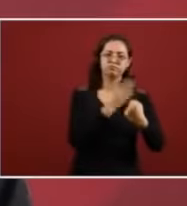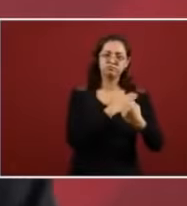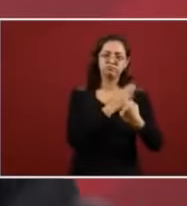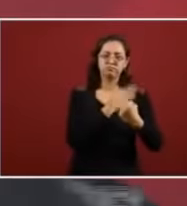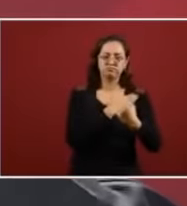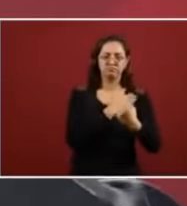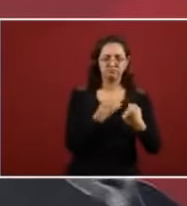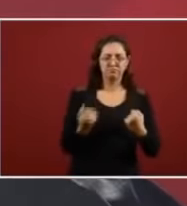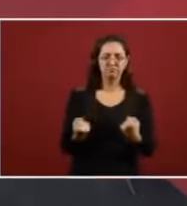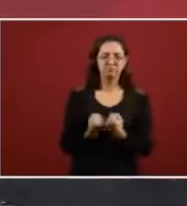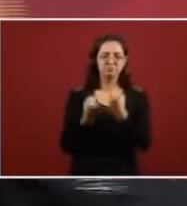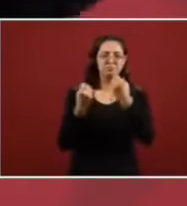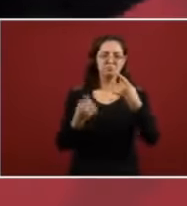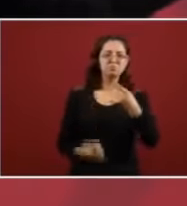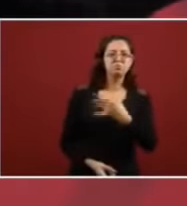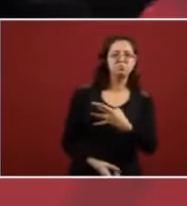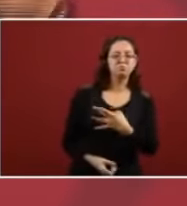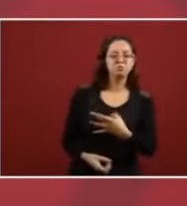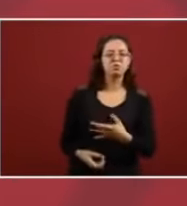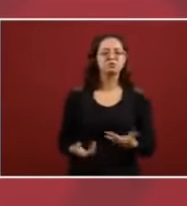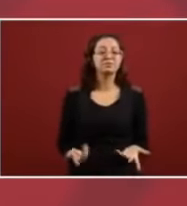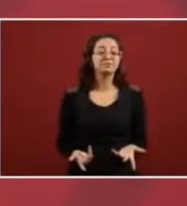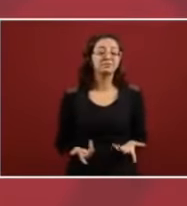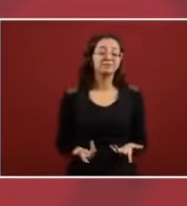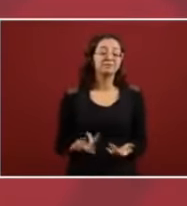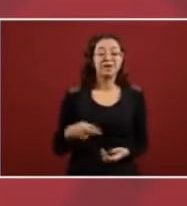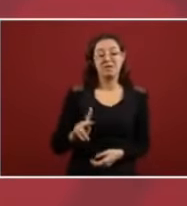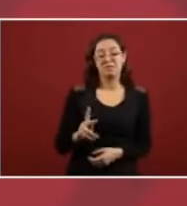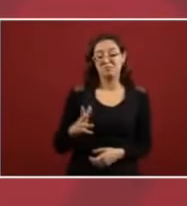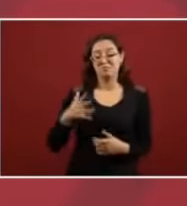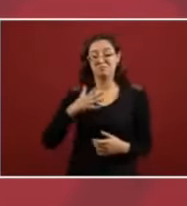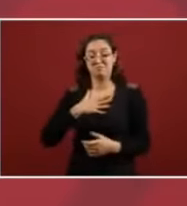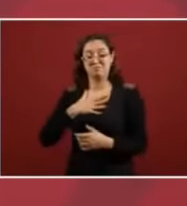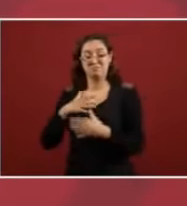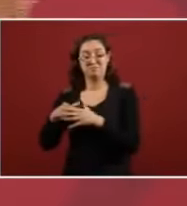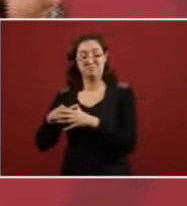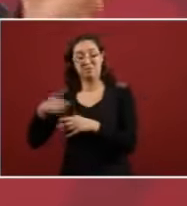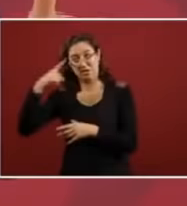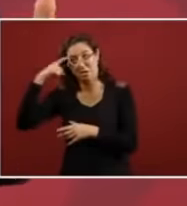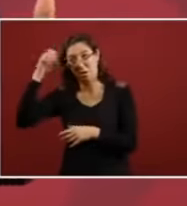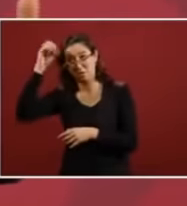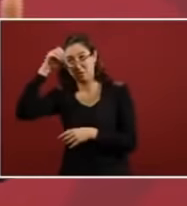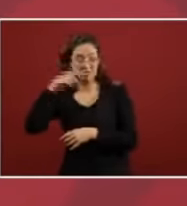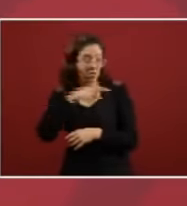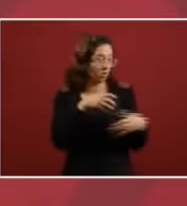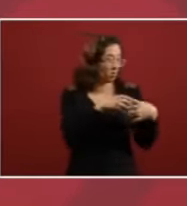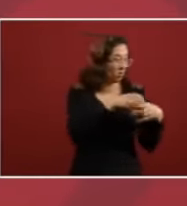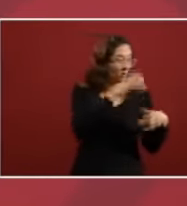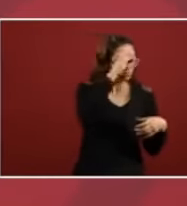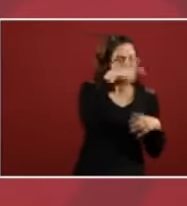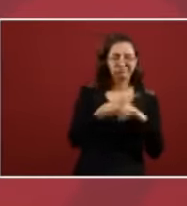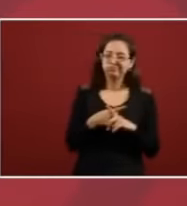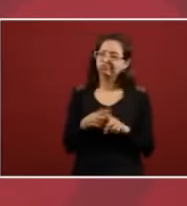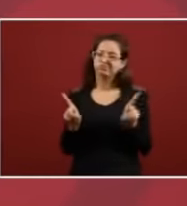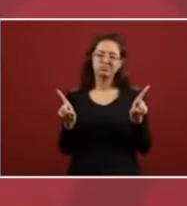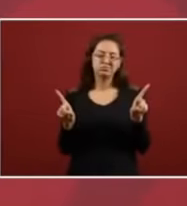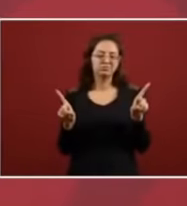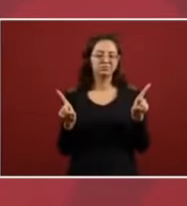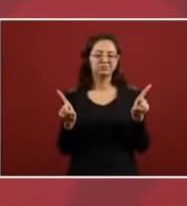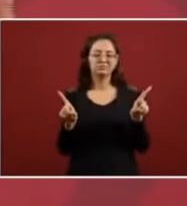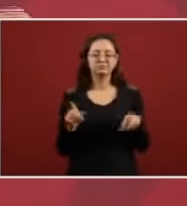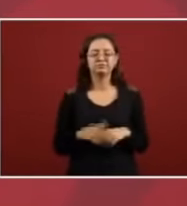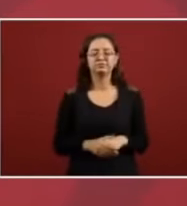yo son dos visiones distintas se presenta lo de